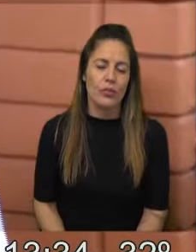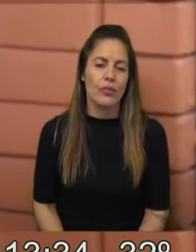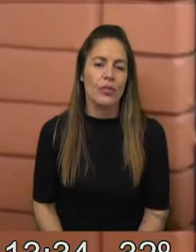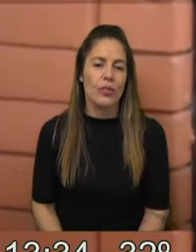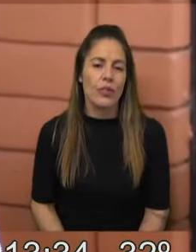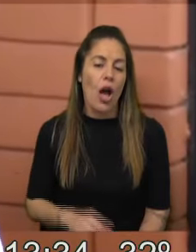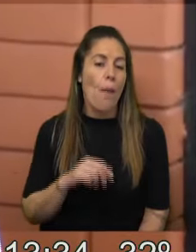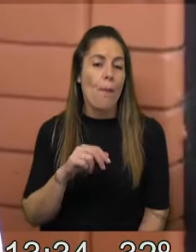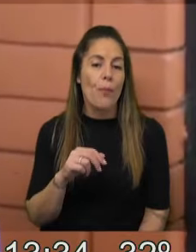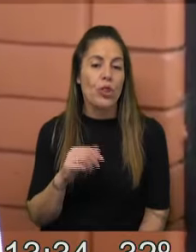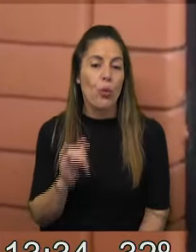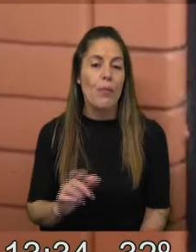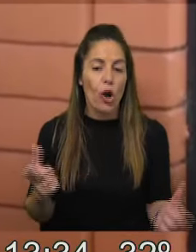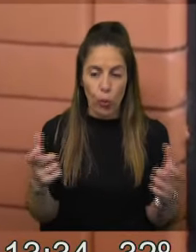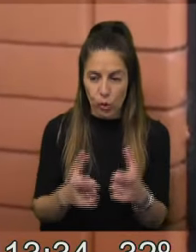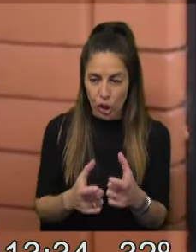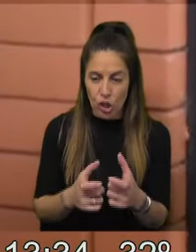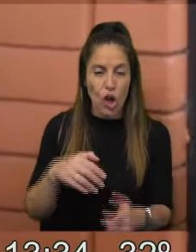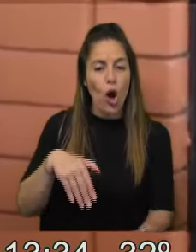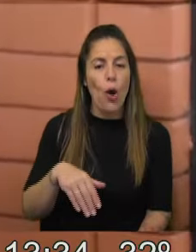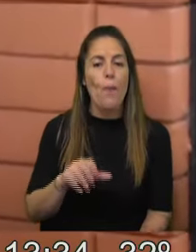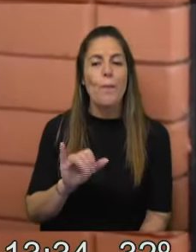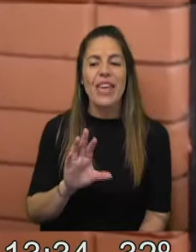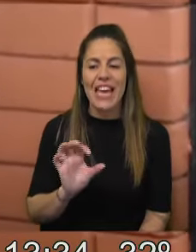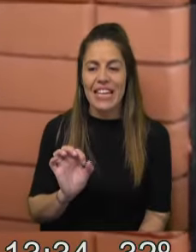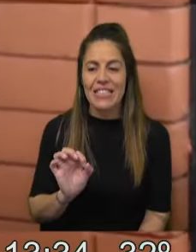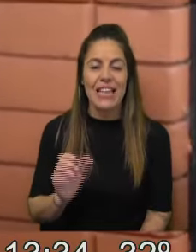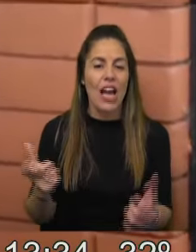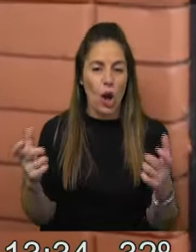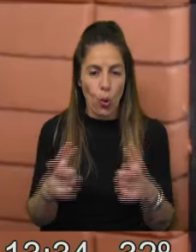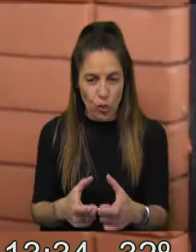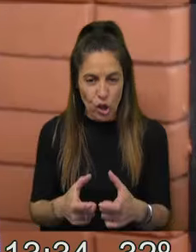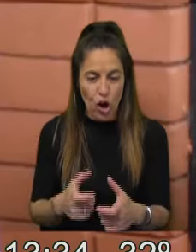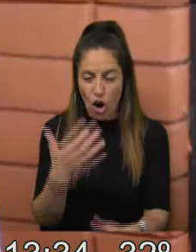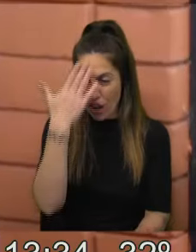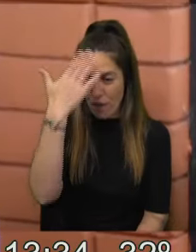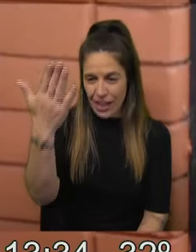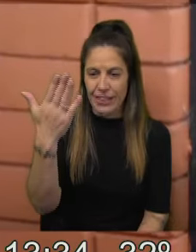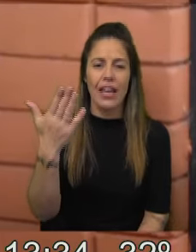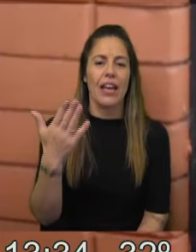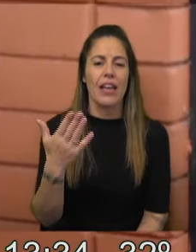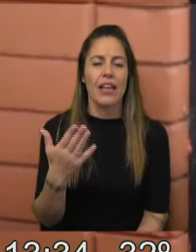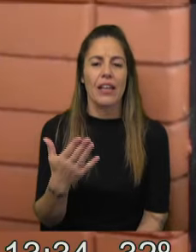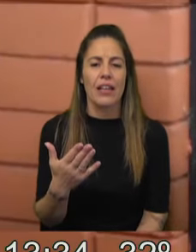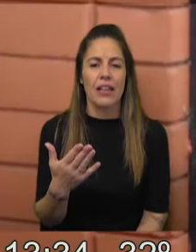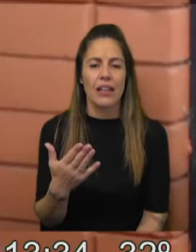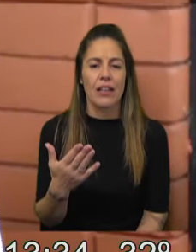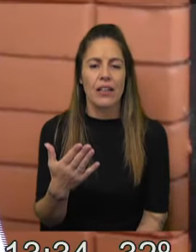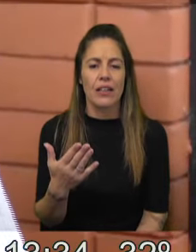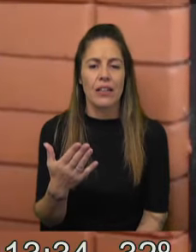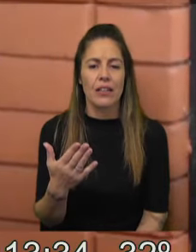mantuvimos una reunión con Mieres, mantuvimos una reunión con el Frente Amplio,